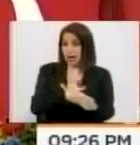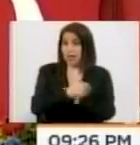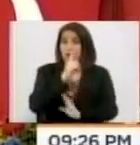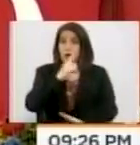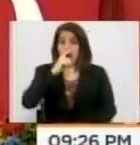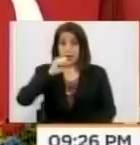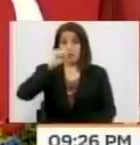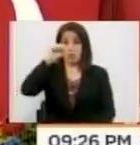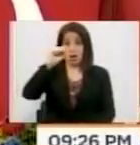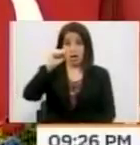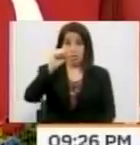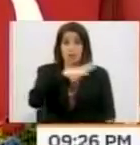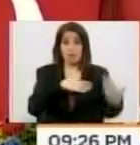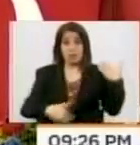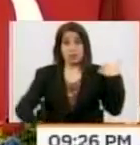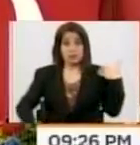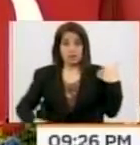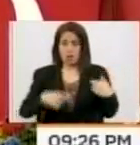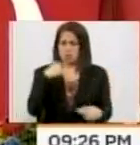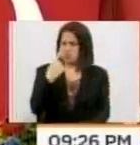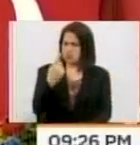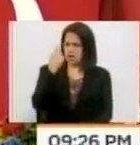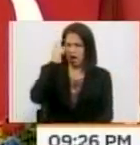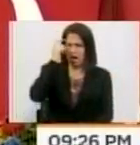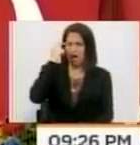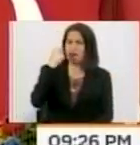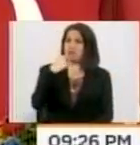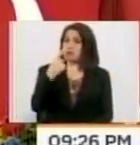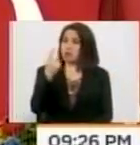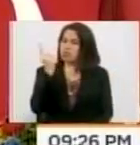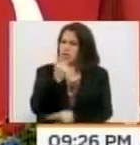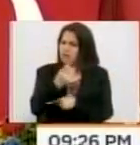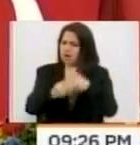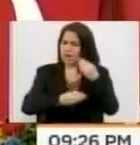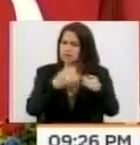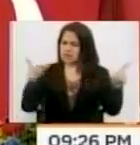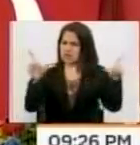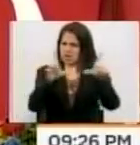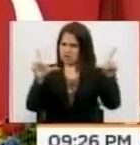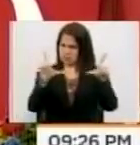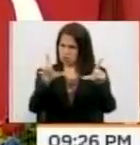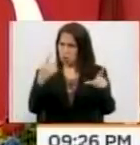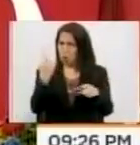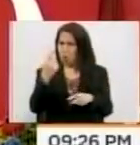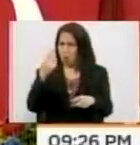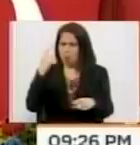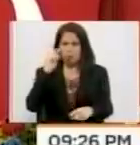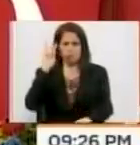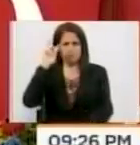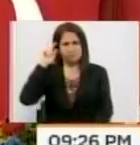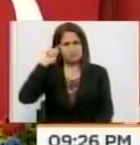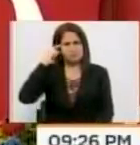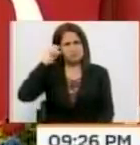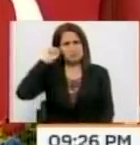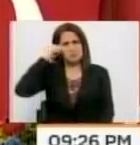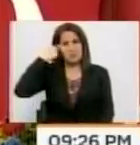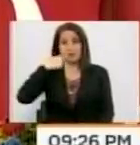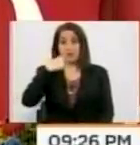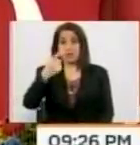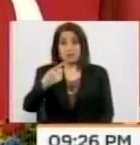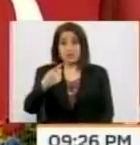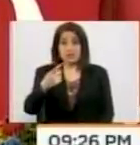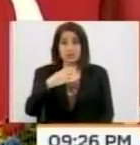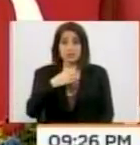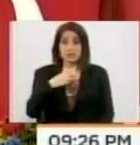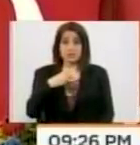culpa del presidente, que un día nos dijo, hay que hacer un programa de televisión, no teníamos programa. Y él le dio, yo voy a decir esto,